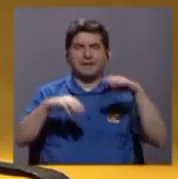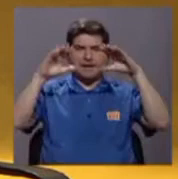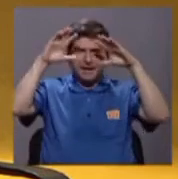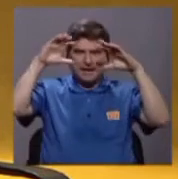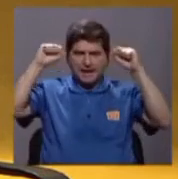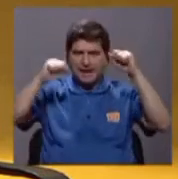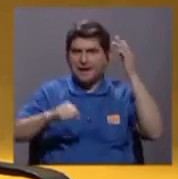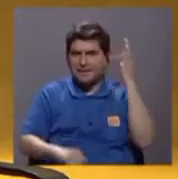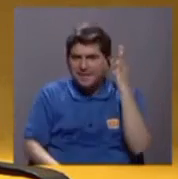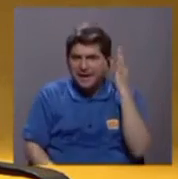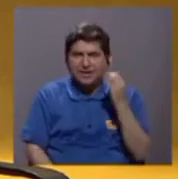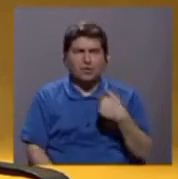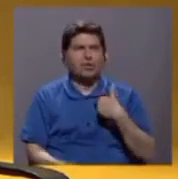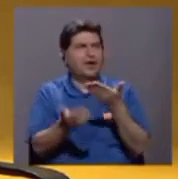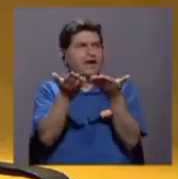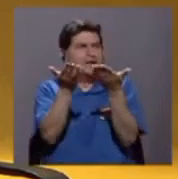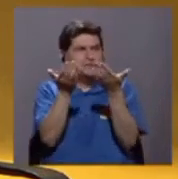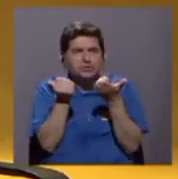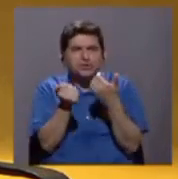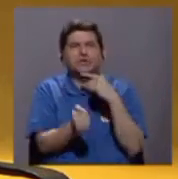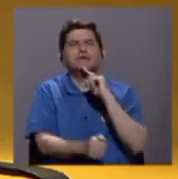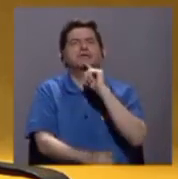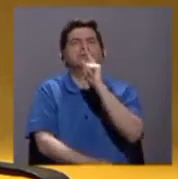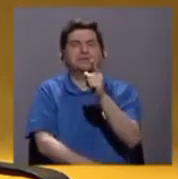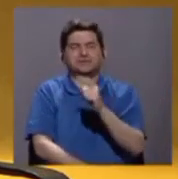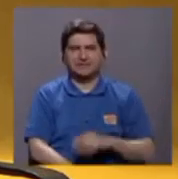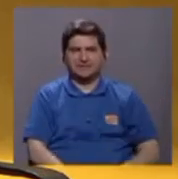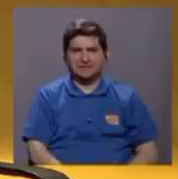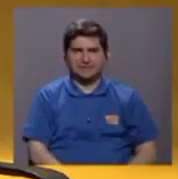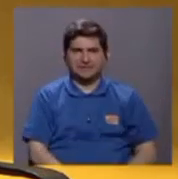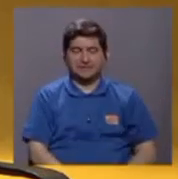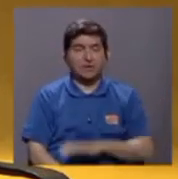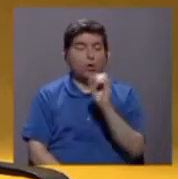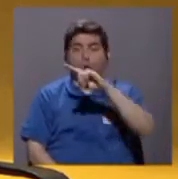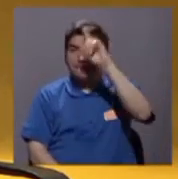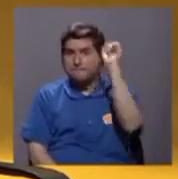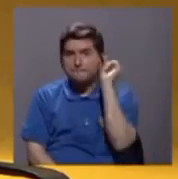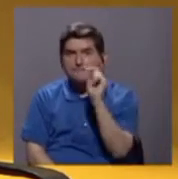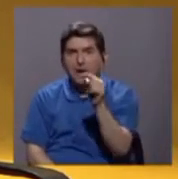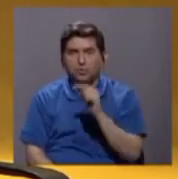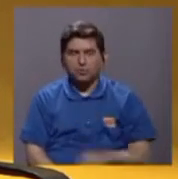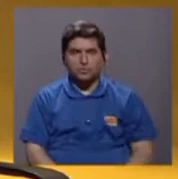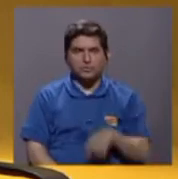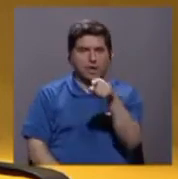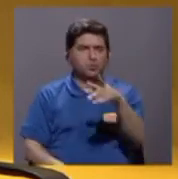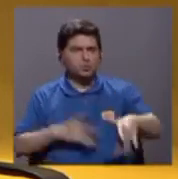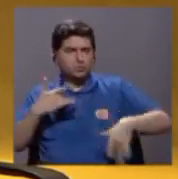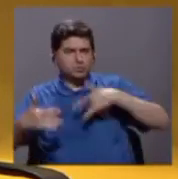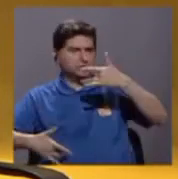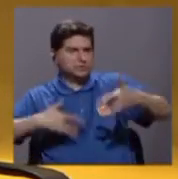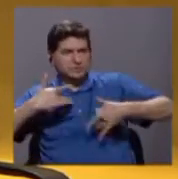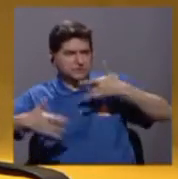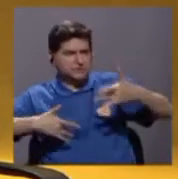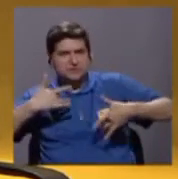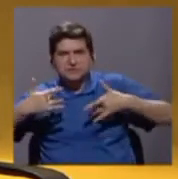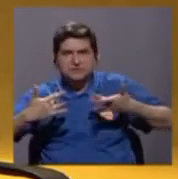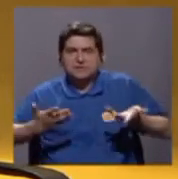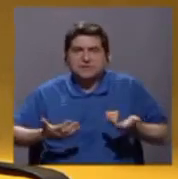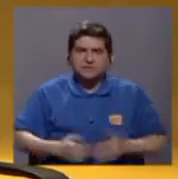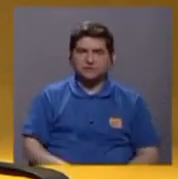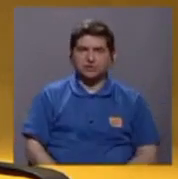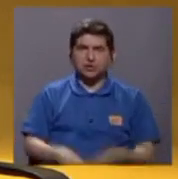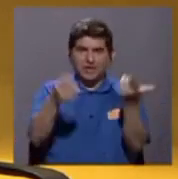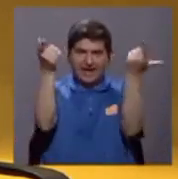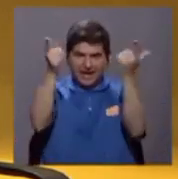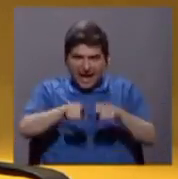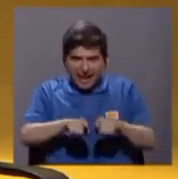embajadora, le quería mencionar que o le quería preguntar su sensación de el